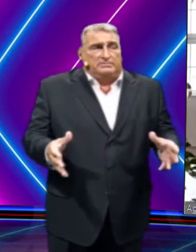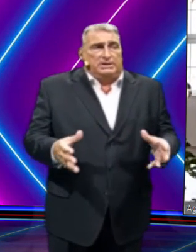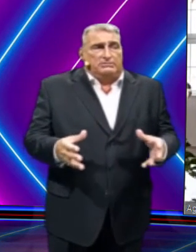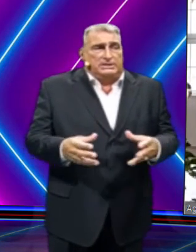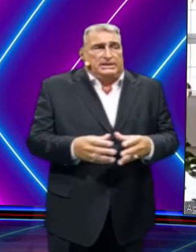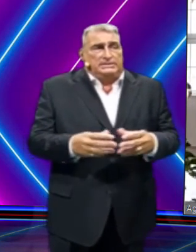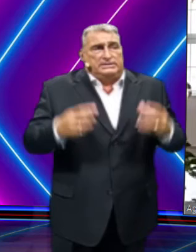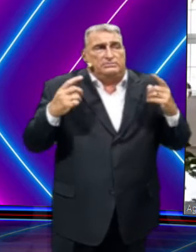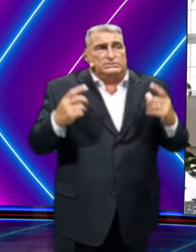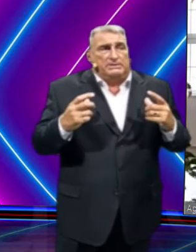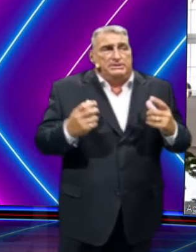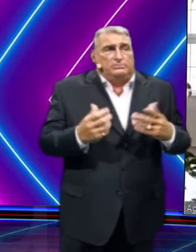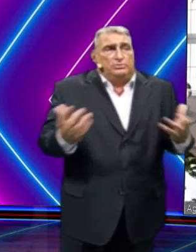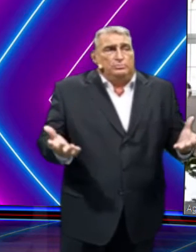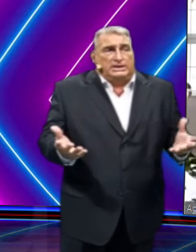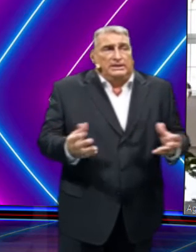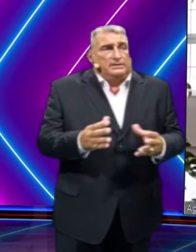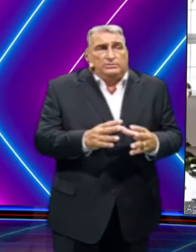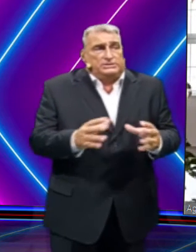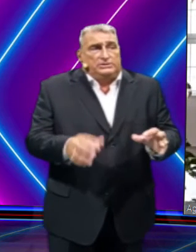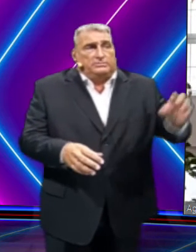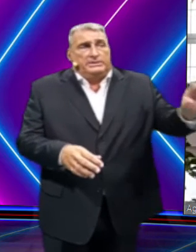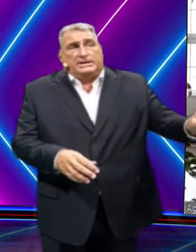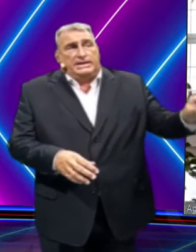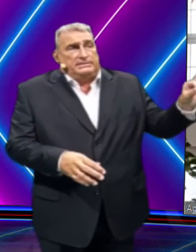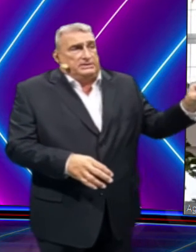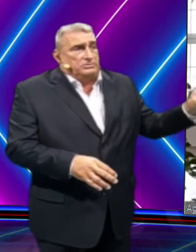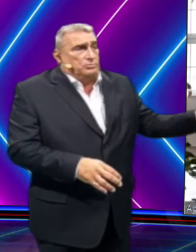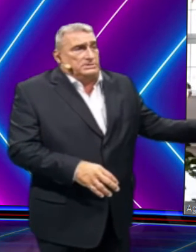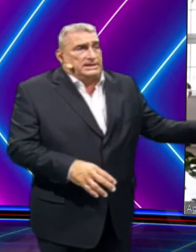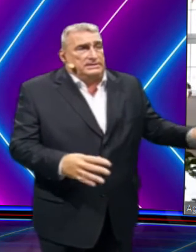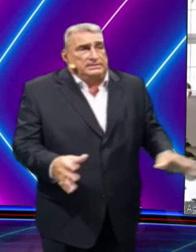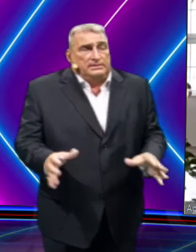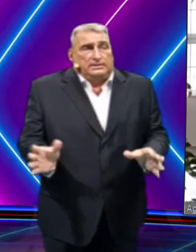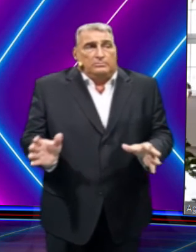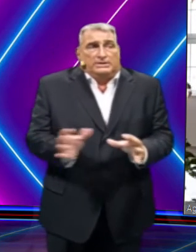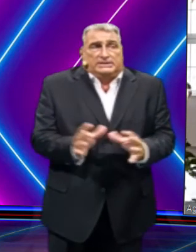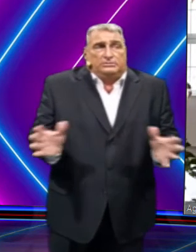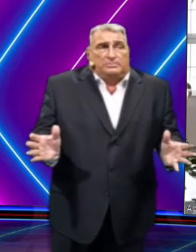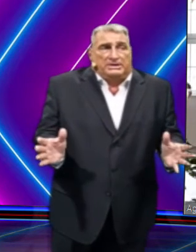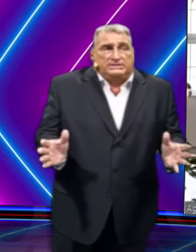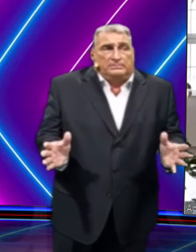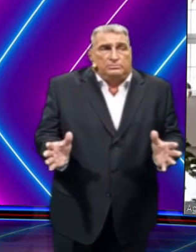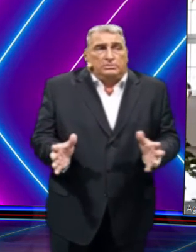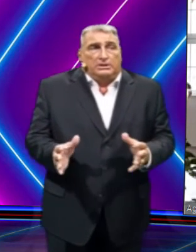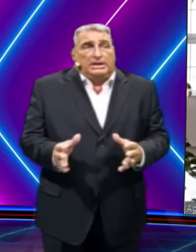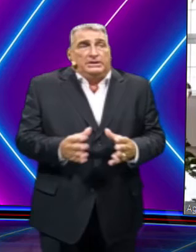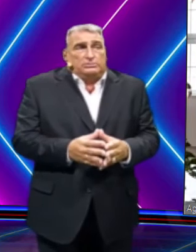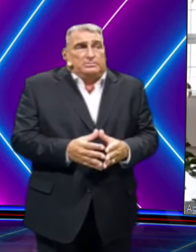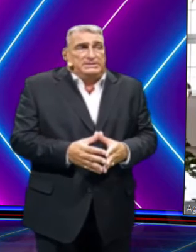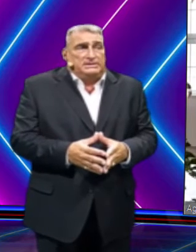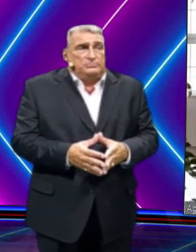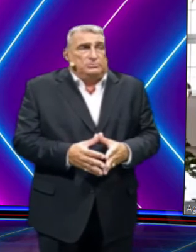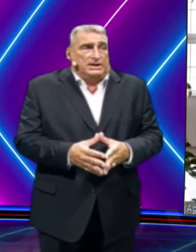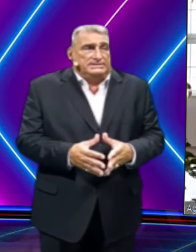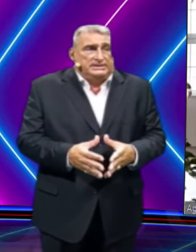por la costanera y se tiene que usar barbijo y no lo usa. No, señor, venga acá, listo, multa, como hacen en otros países del mundo. En otros países